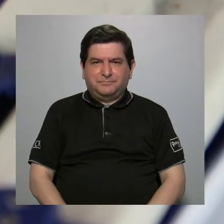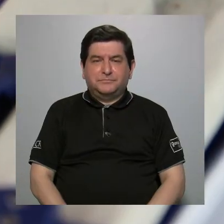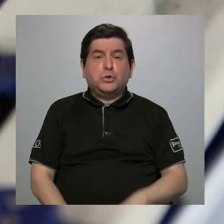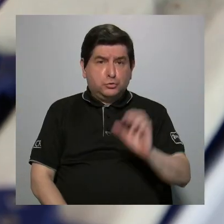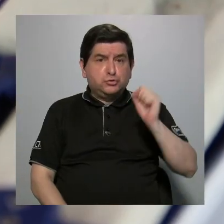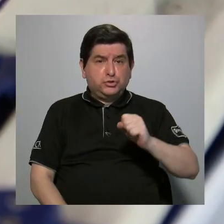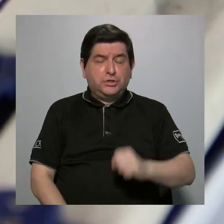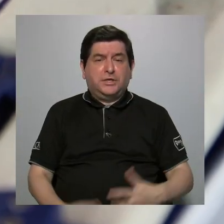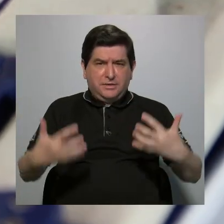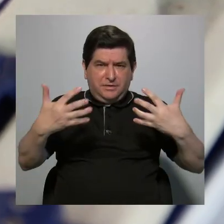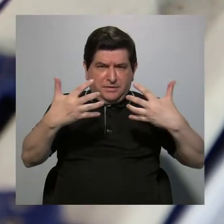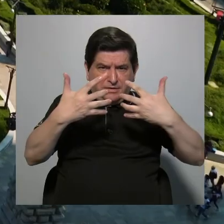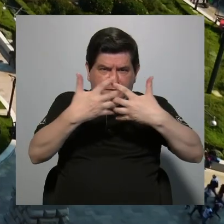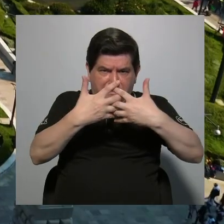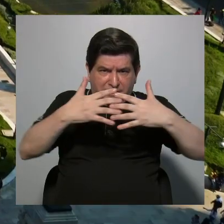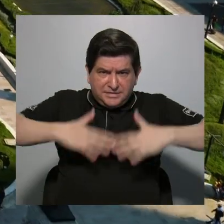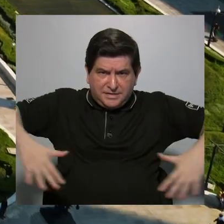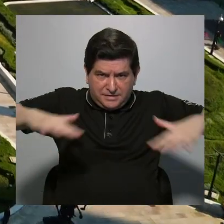Apropiada al medio,